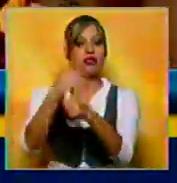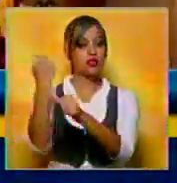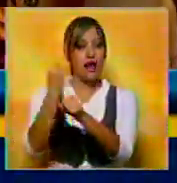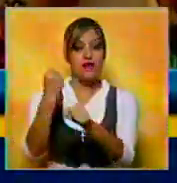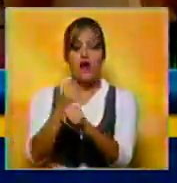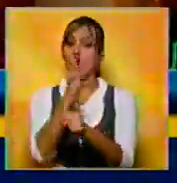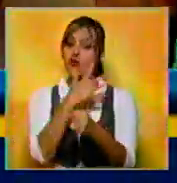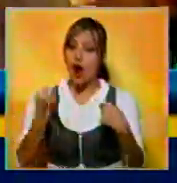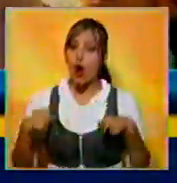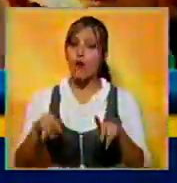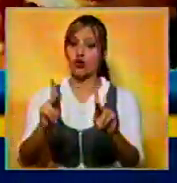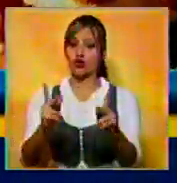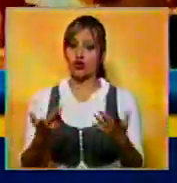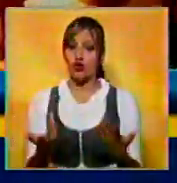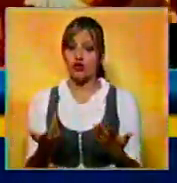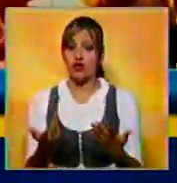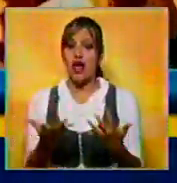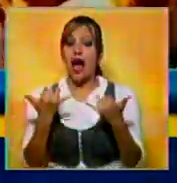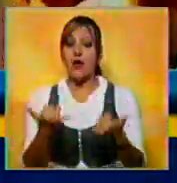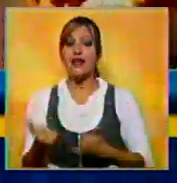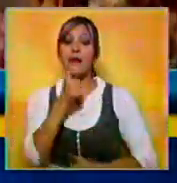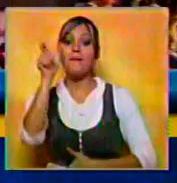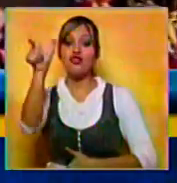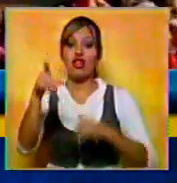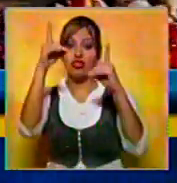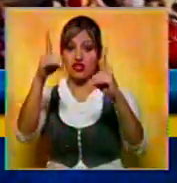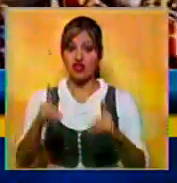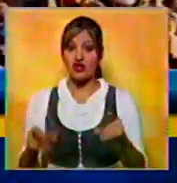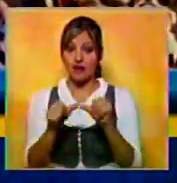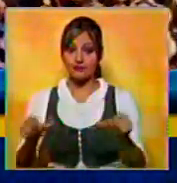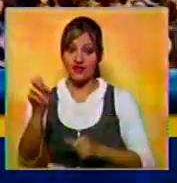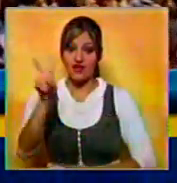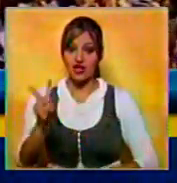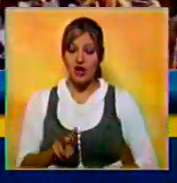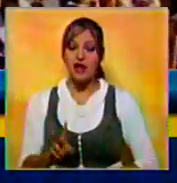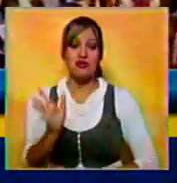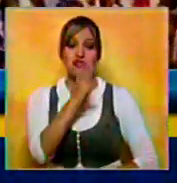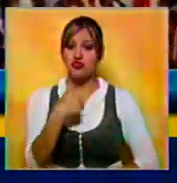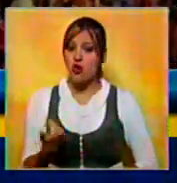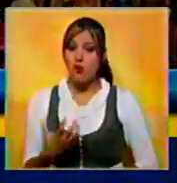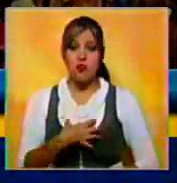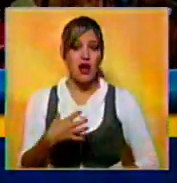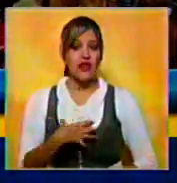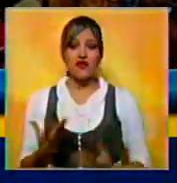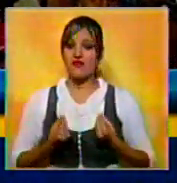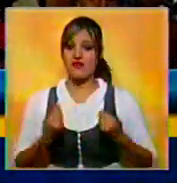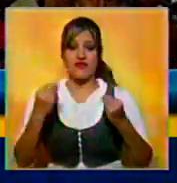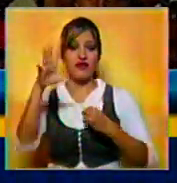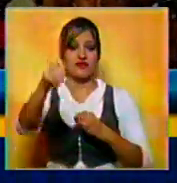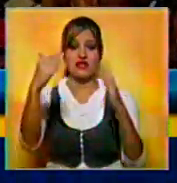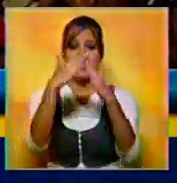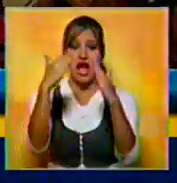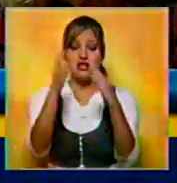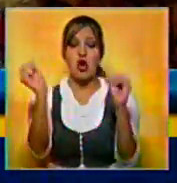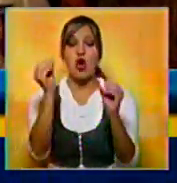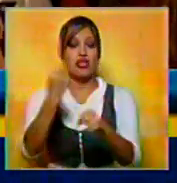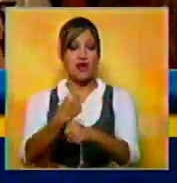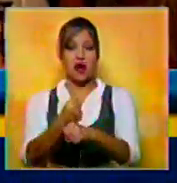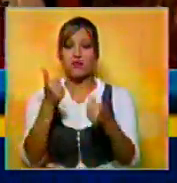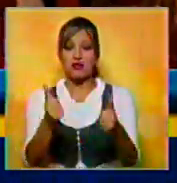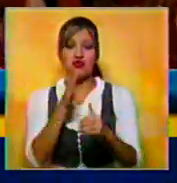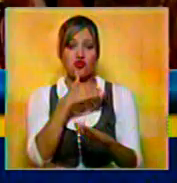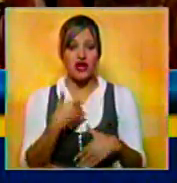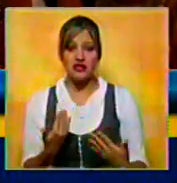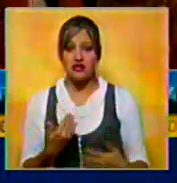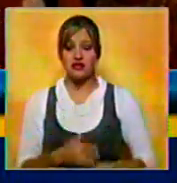ni oportunidades y quienes deciden quedarse en Venezuela no tienen acceso ni a viviendas tro